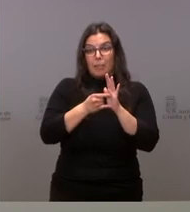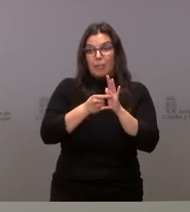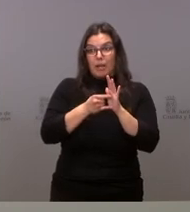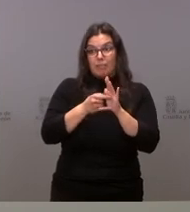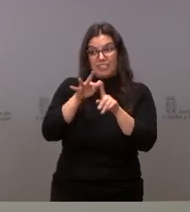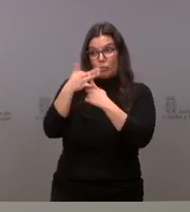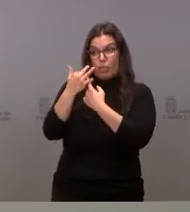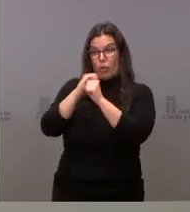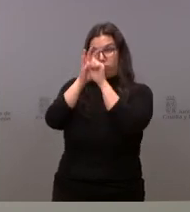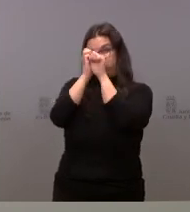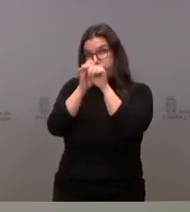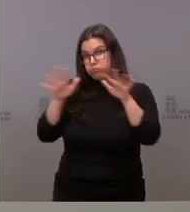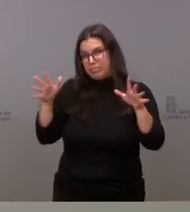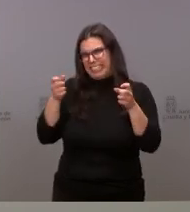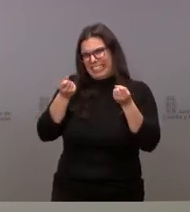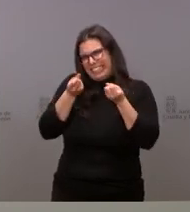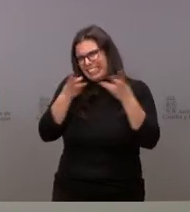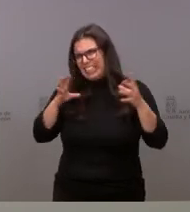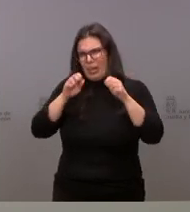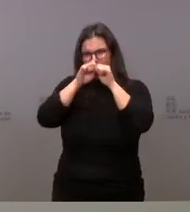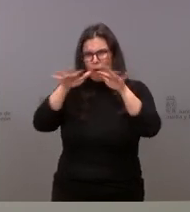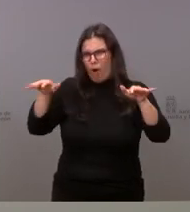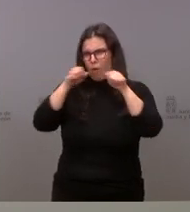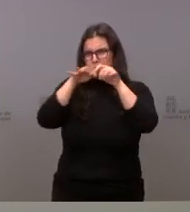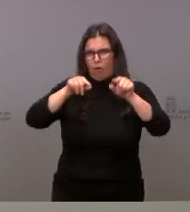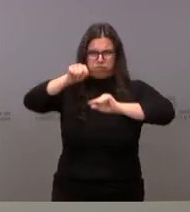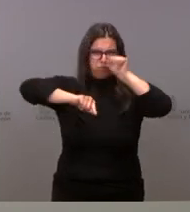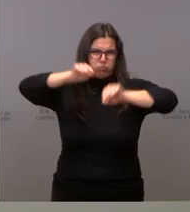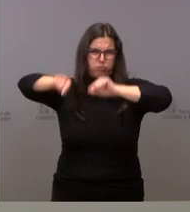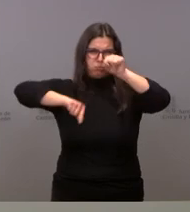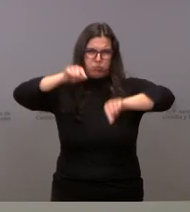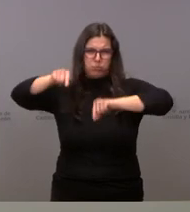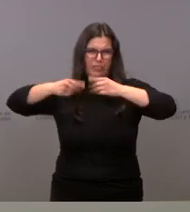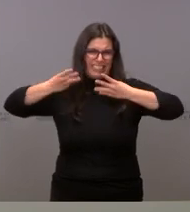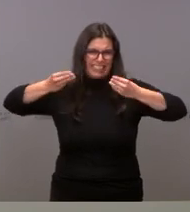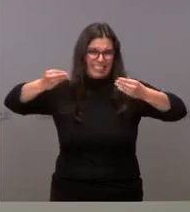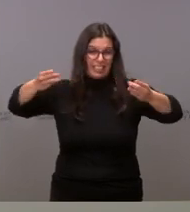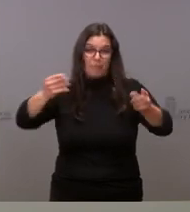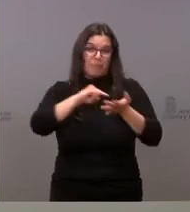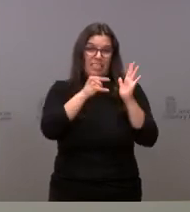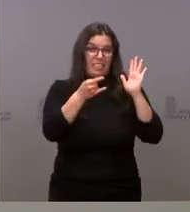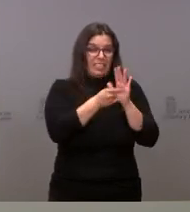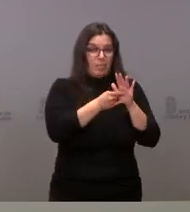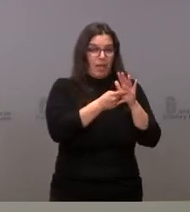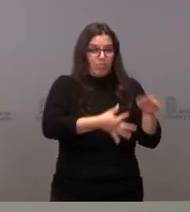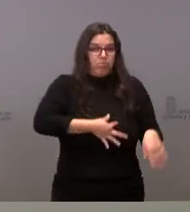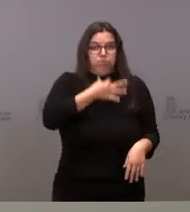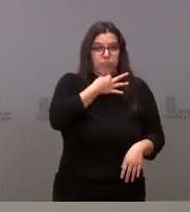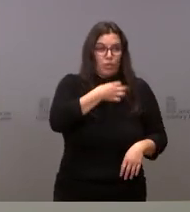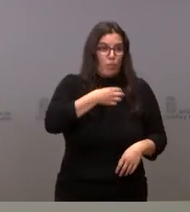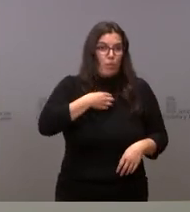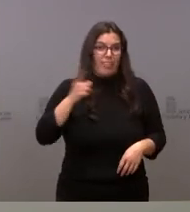como la que tenemos de al tantísima incidencia de tantísimo número de contagios al día hace que esos esos sistemas se saturen y evidentemente